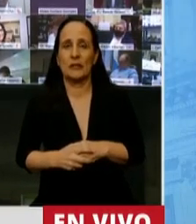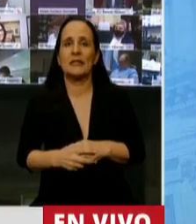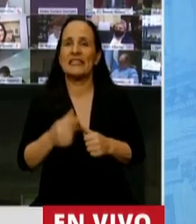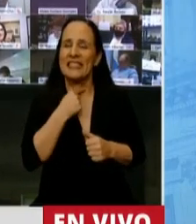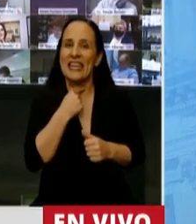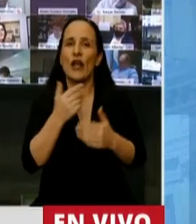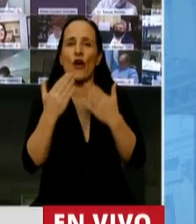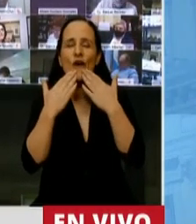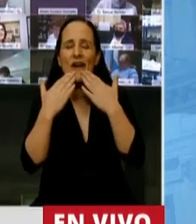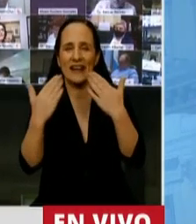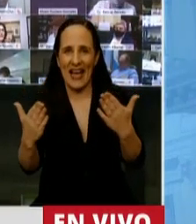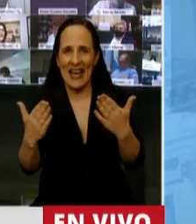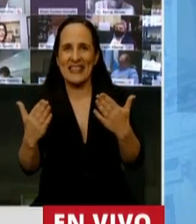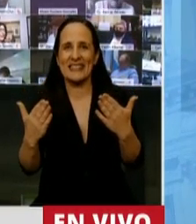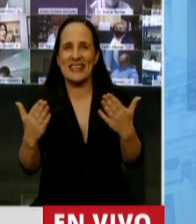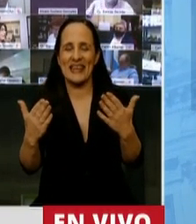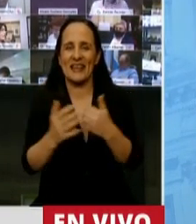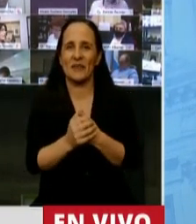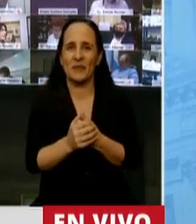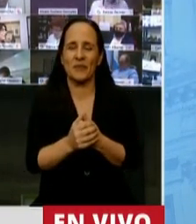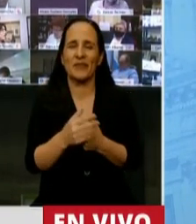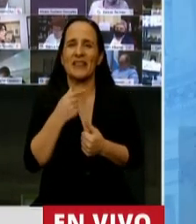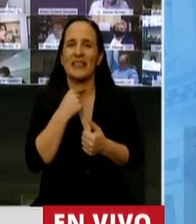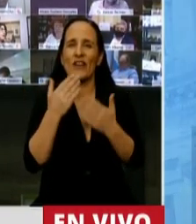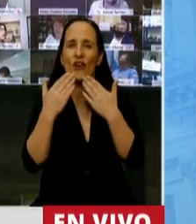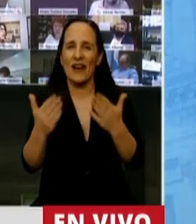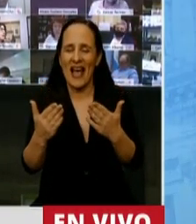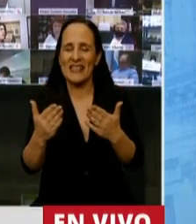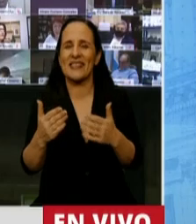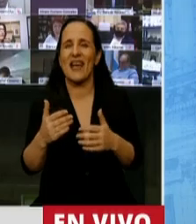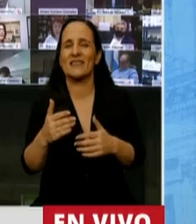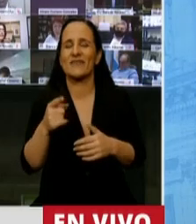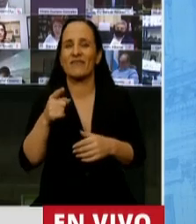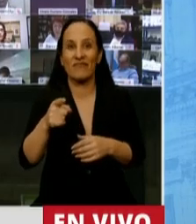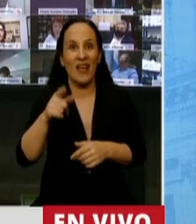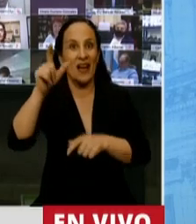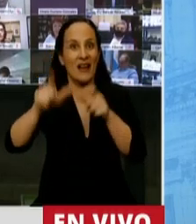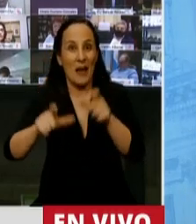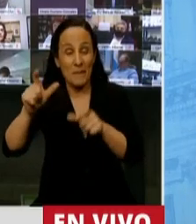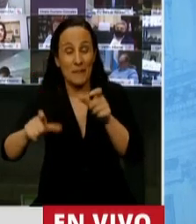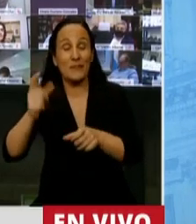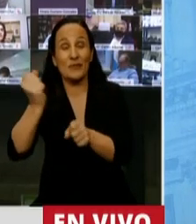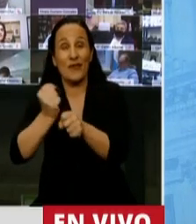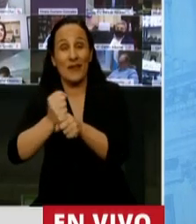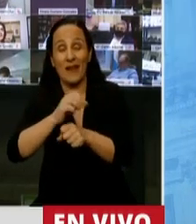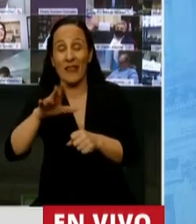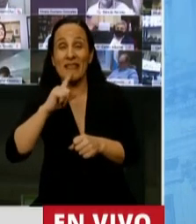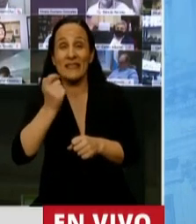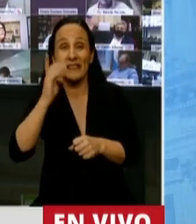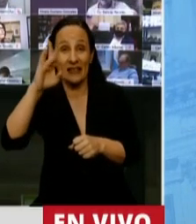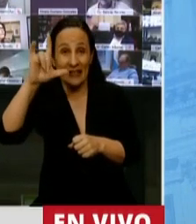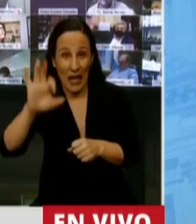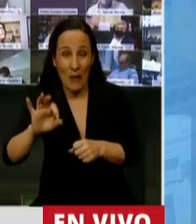Quiero agradecer, porque tengo que agradecer, señor presidente. Quiero agradecer a todos los dirigentes tabacaleros, a todas las provincias que